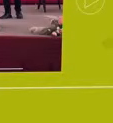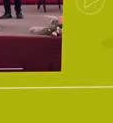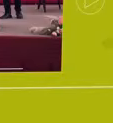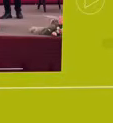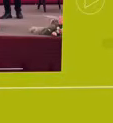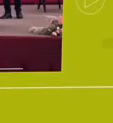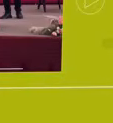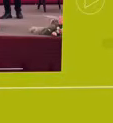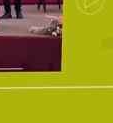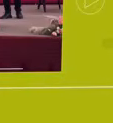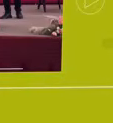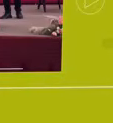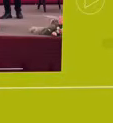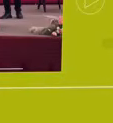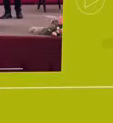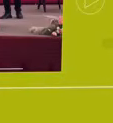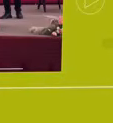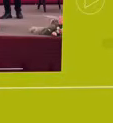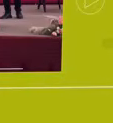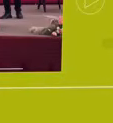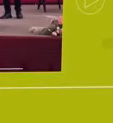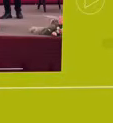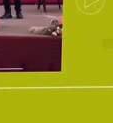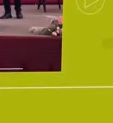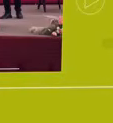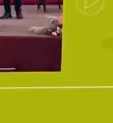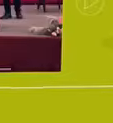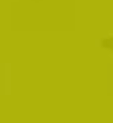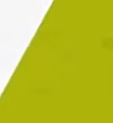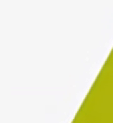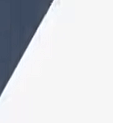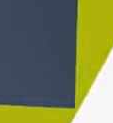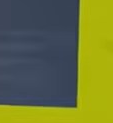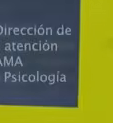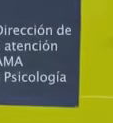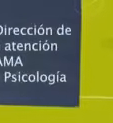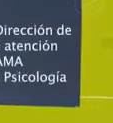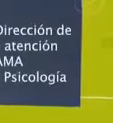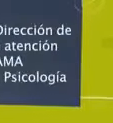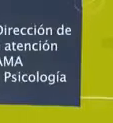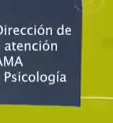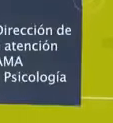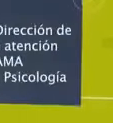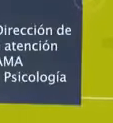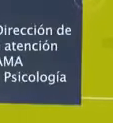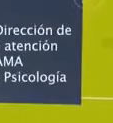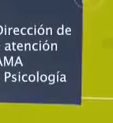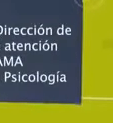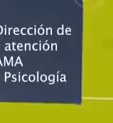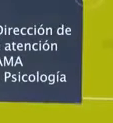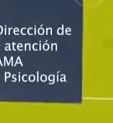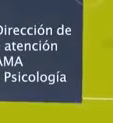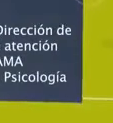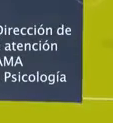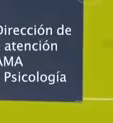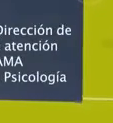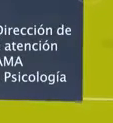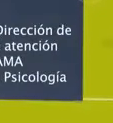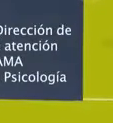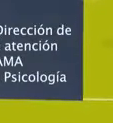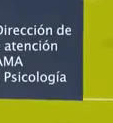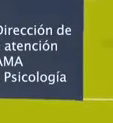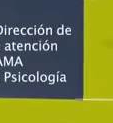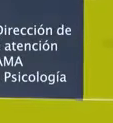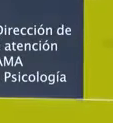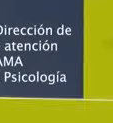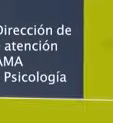alimentarias de riesgo y habilidades para la vida en adolescentes. Tiene amplia experiencia en la prevención de conductas de